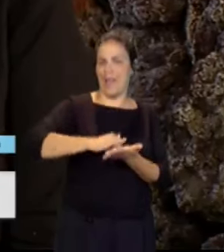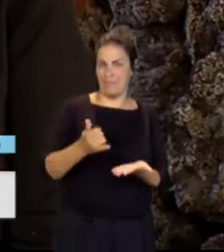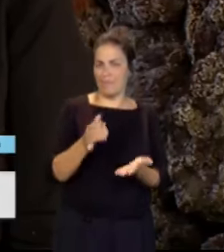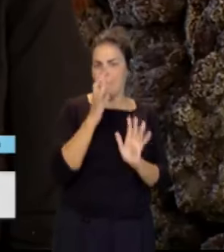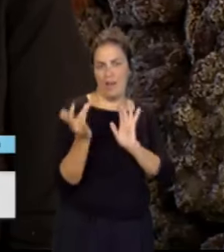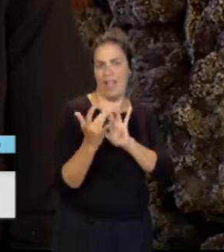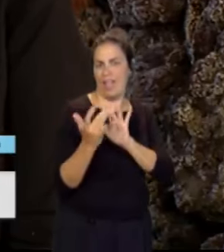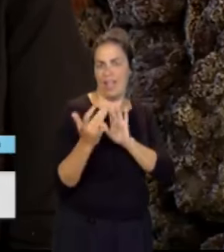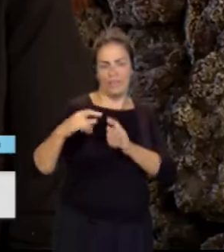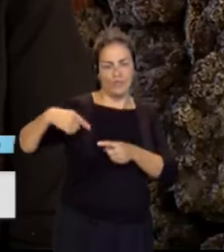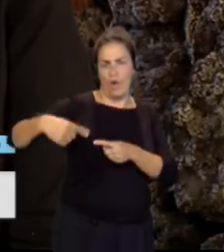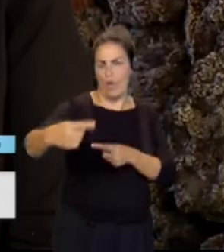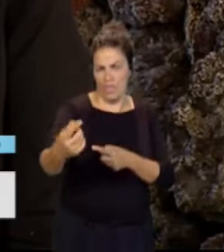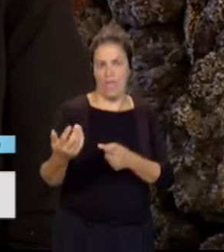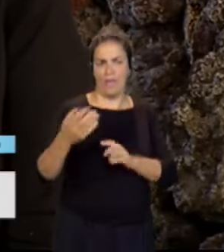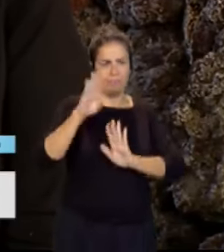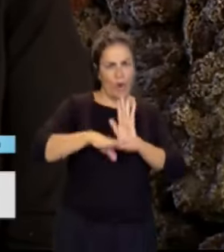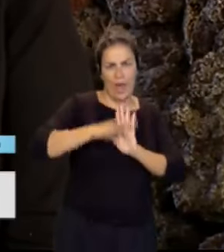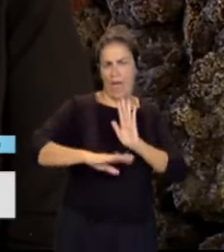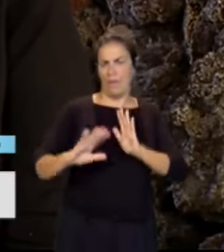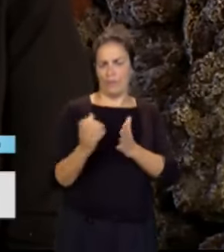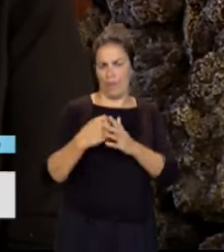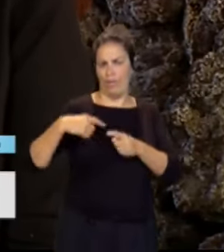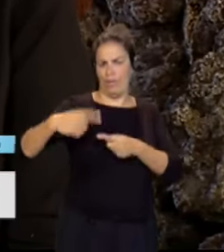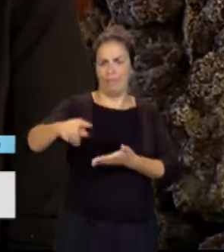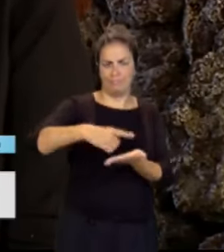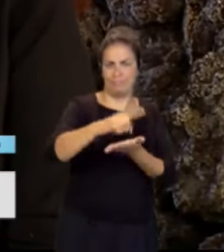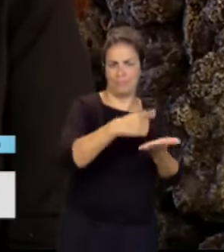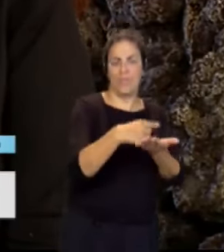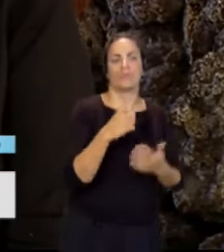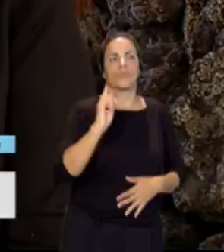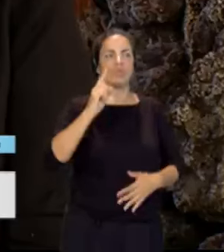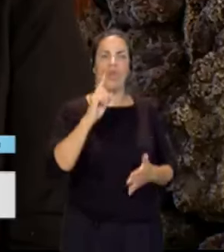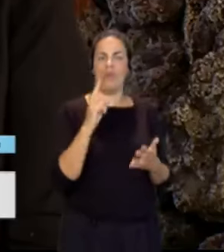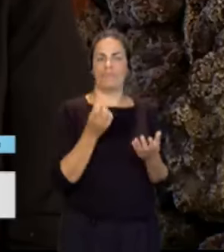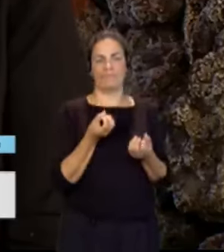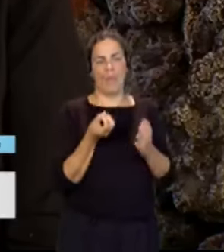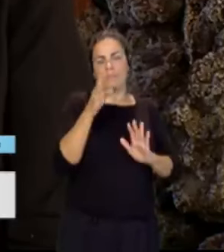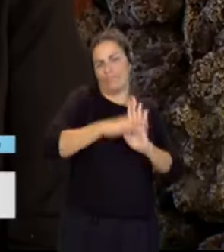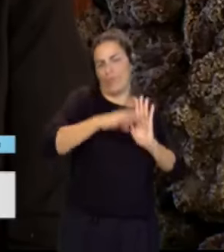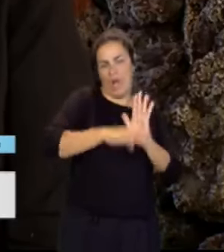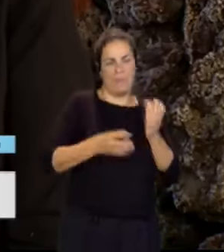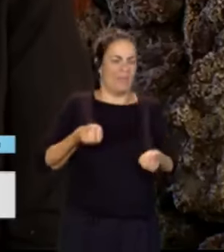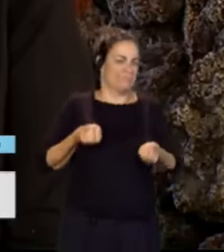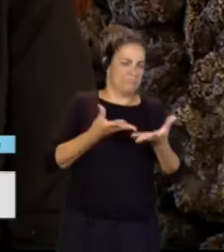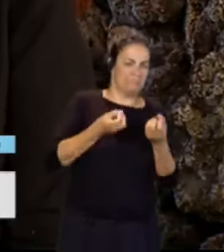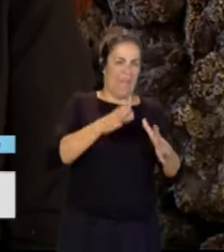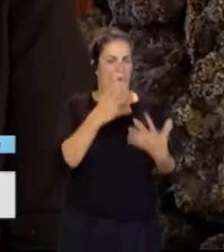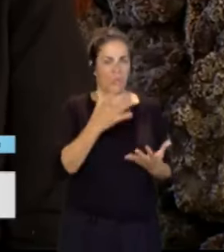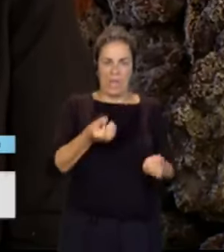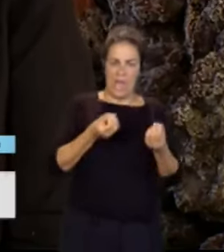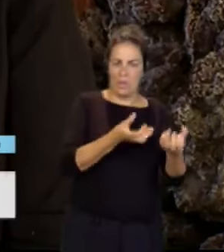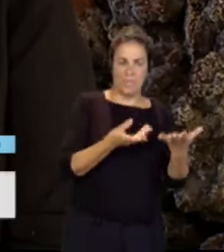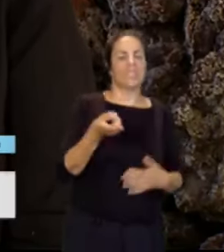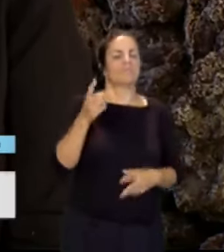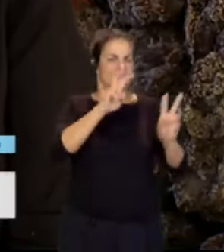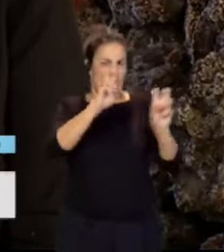interacción que hay todos los días en todos los programas no solo en los magazín sino incluso hasta en los informativos hay ese feedback con con los oyentes